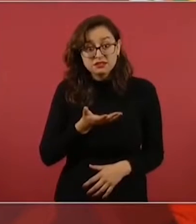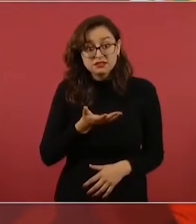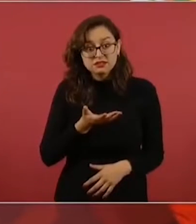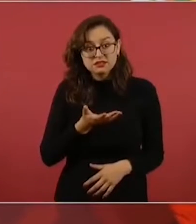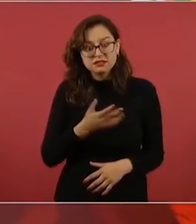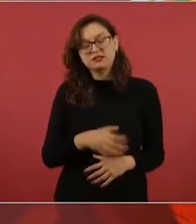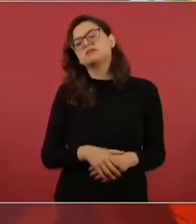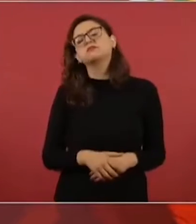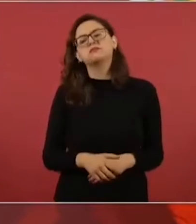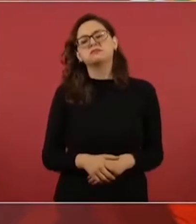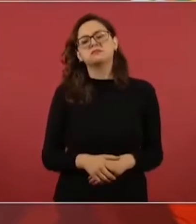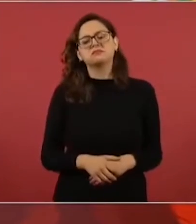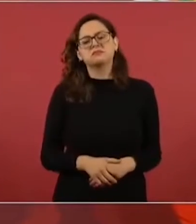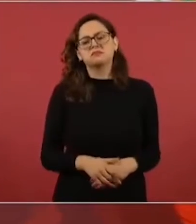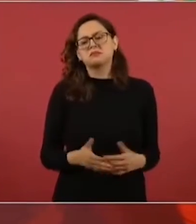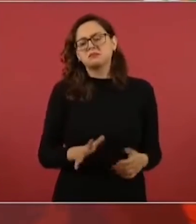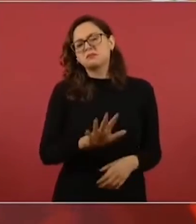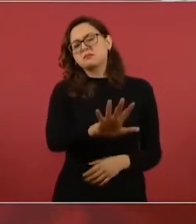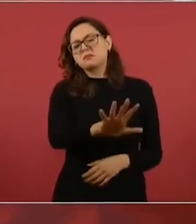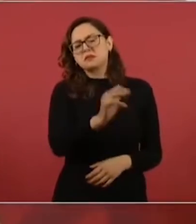¿Por qué no actuaron